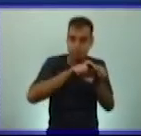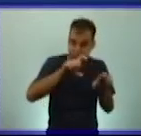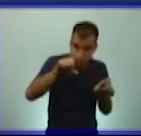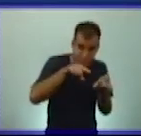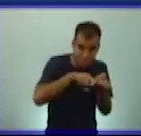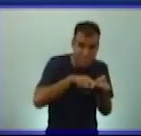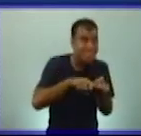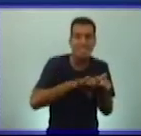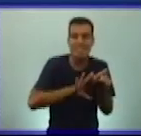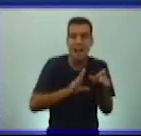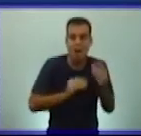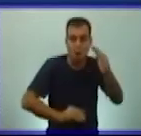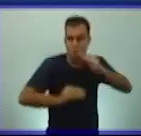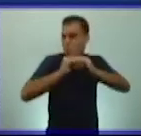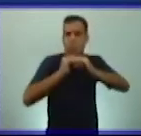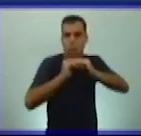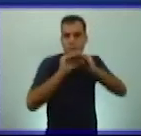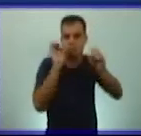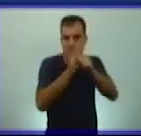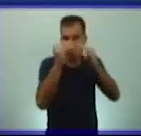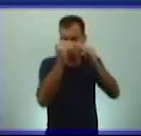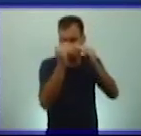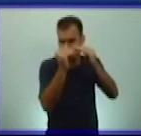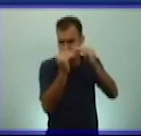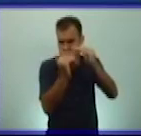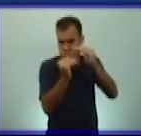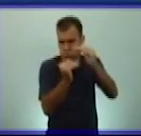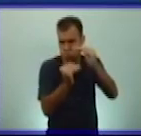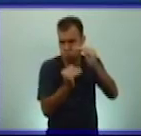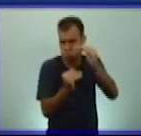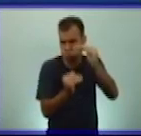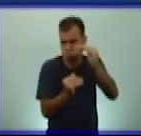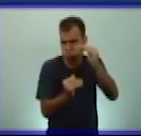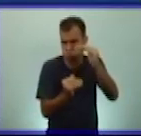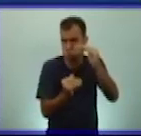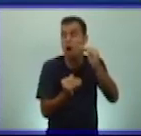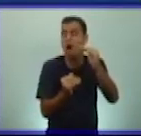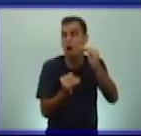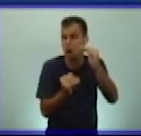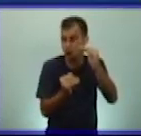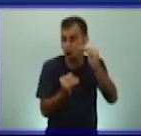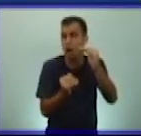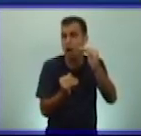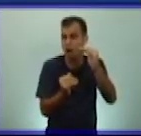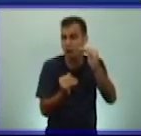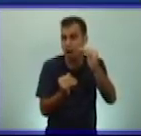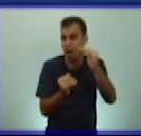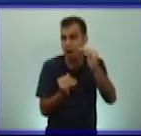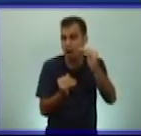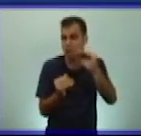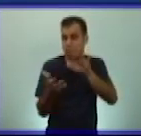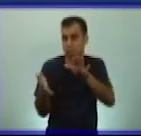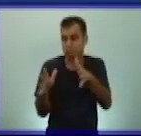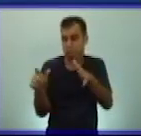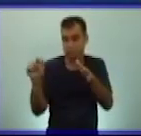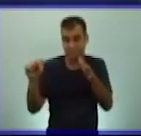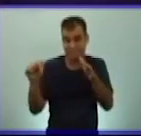máxima en el capacitor, existe cierto valor de energía en el inductor. Y para un cuarto del periodo,